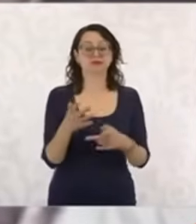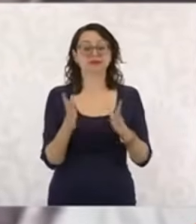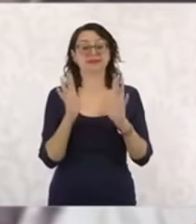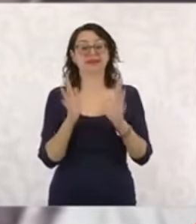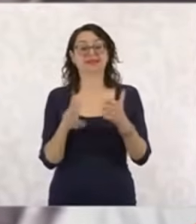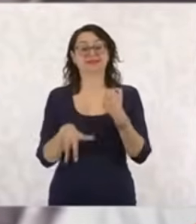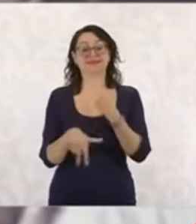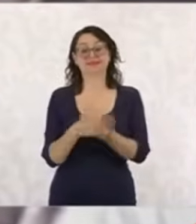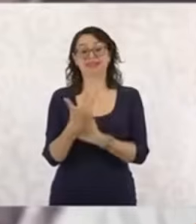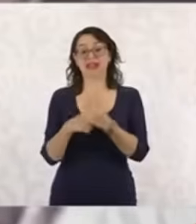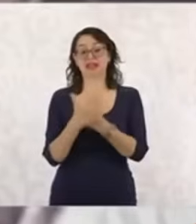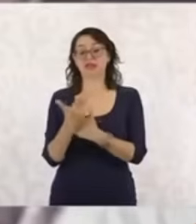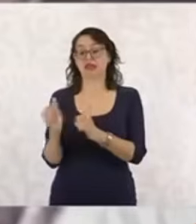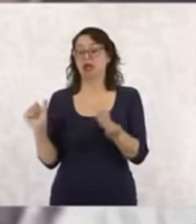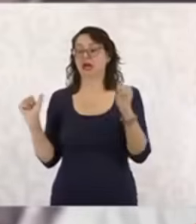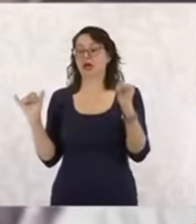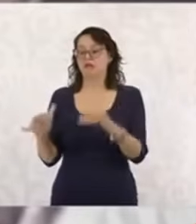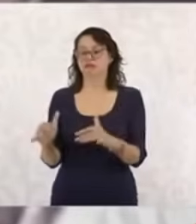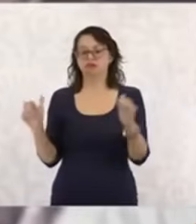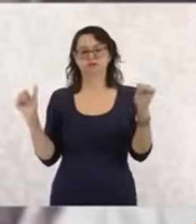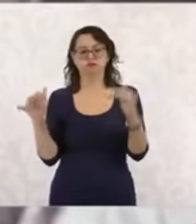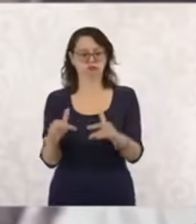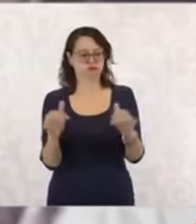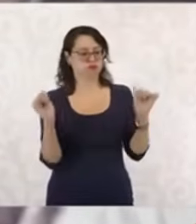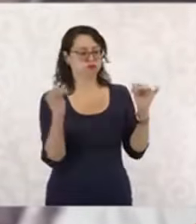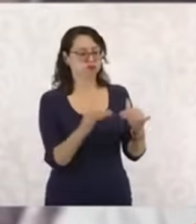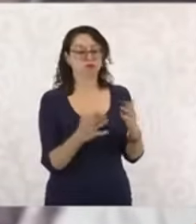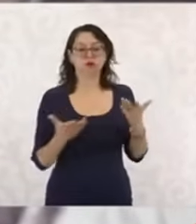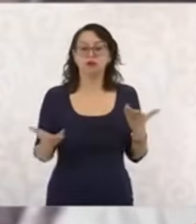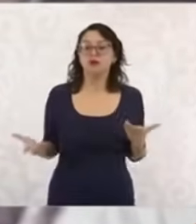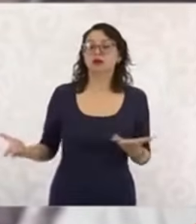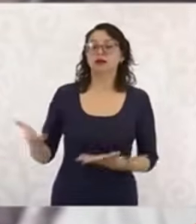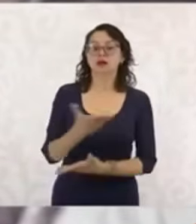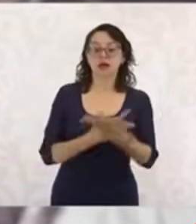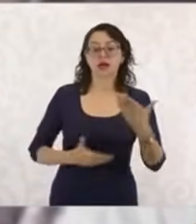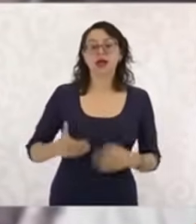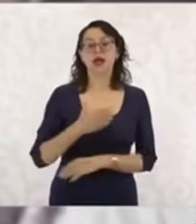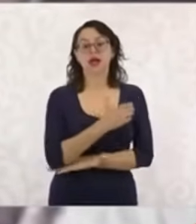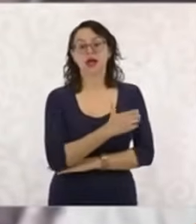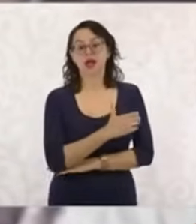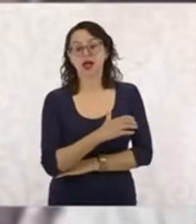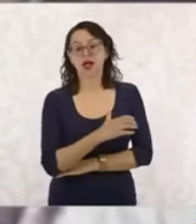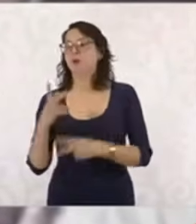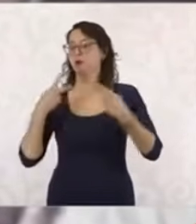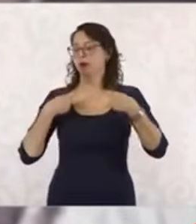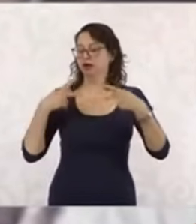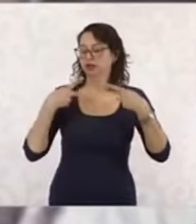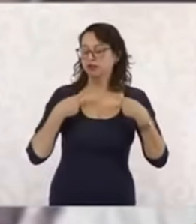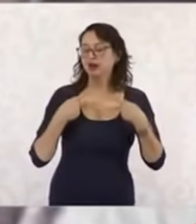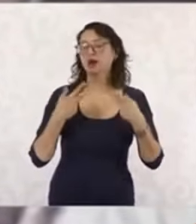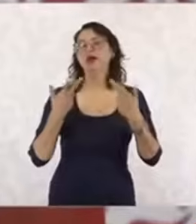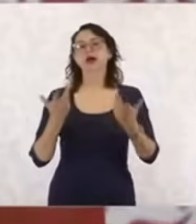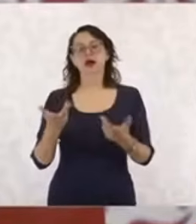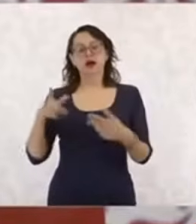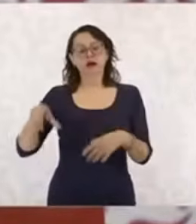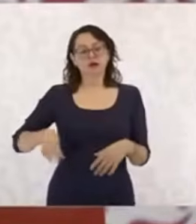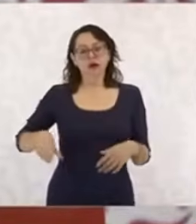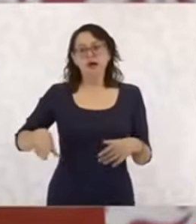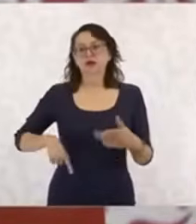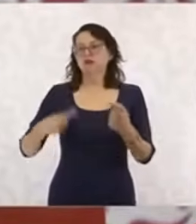administración, en el que se invitó a participar a los sectores productivos, a los sectores sociales y también al sector de